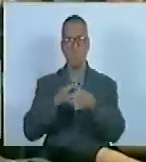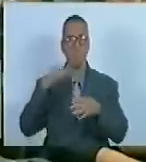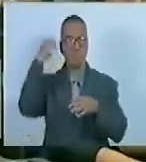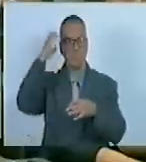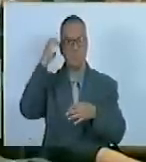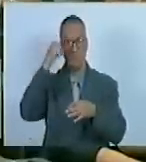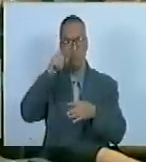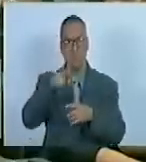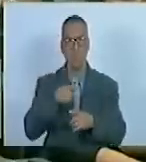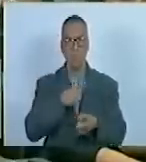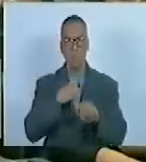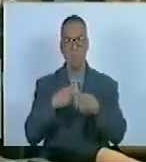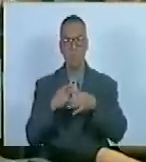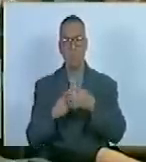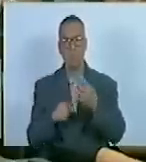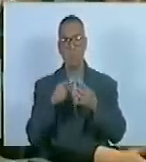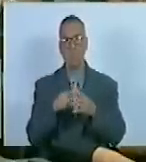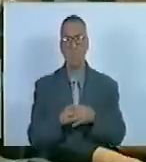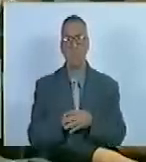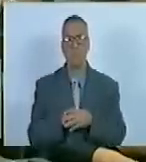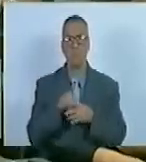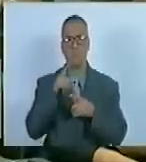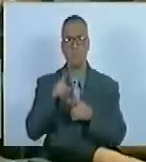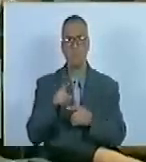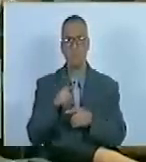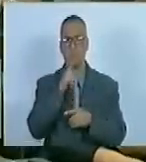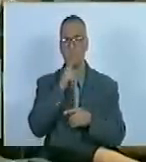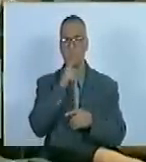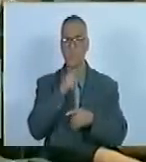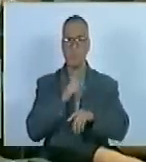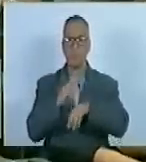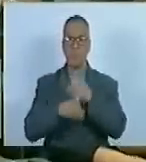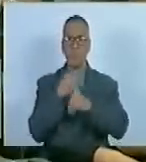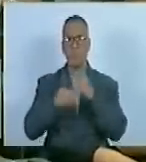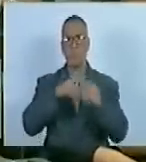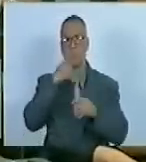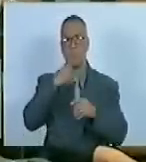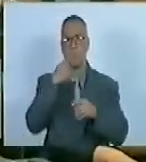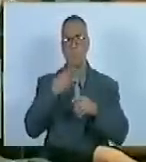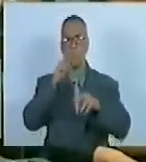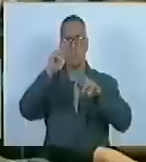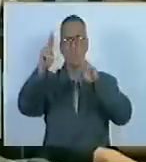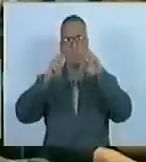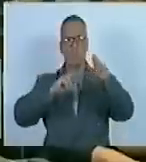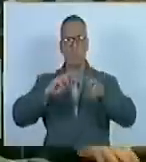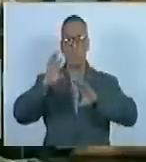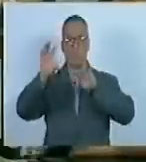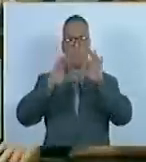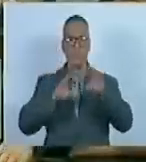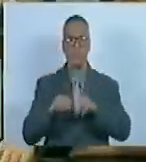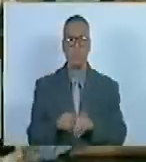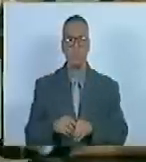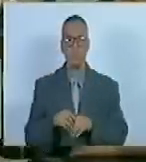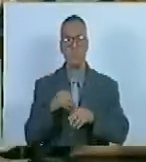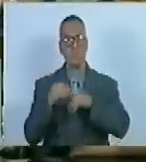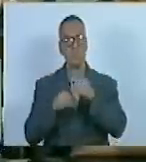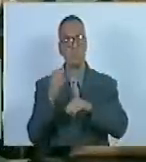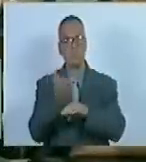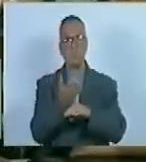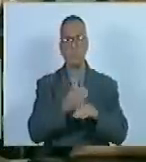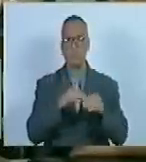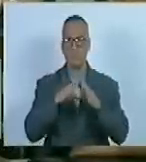de alguna manera le hacen orquesta a esta nefasta forma de hacer política exterior, violentando todos